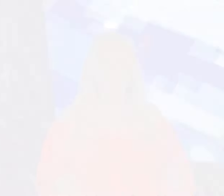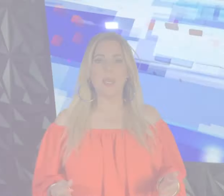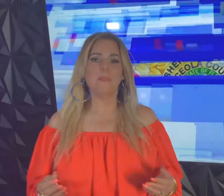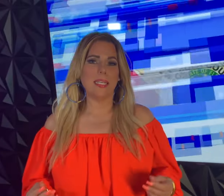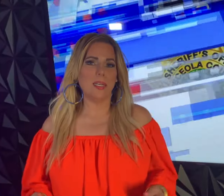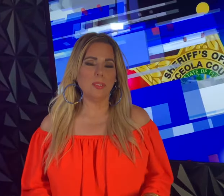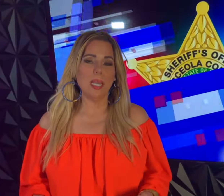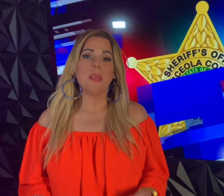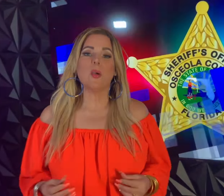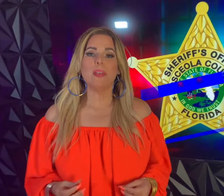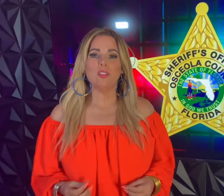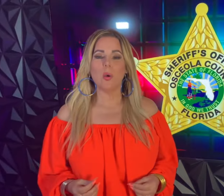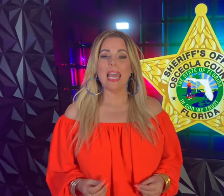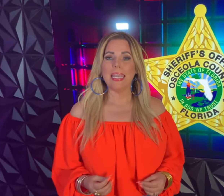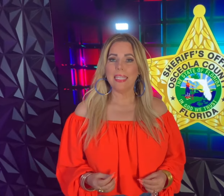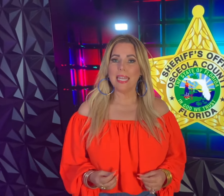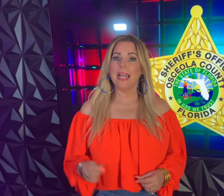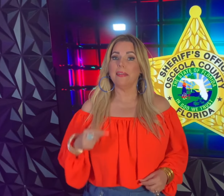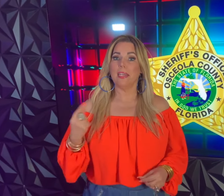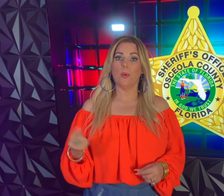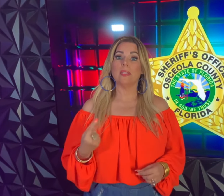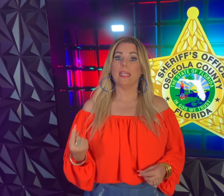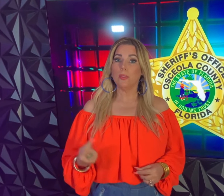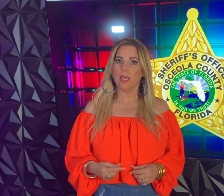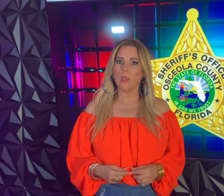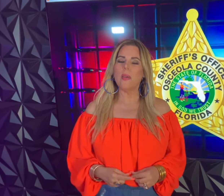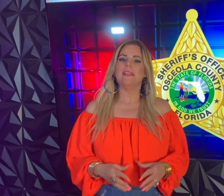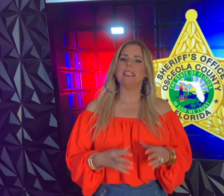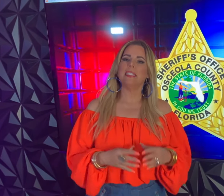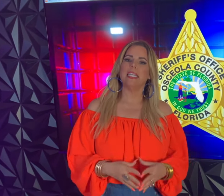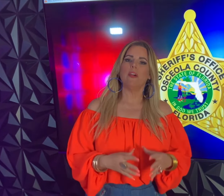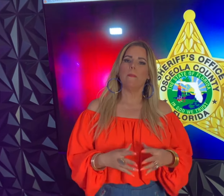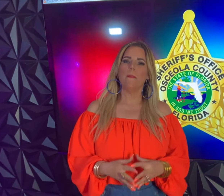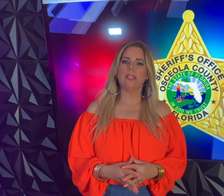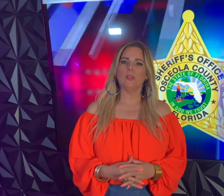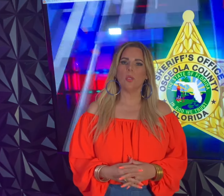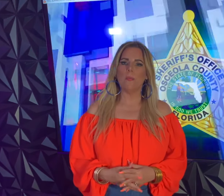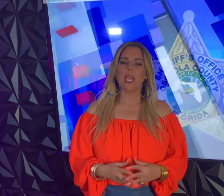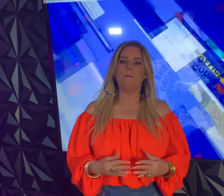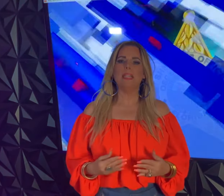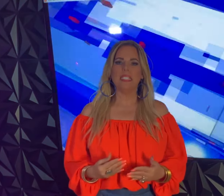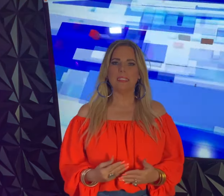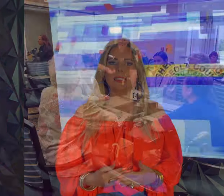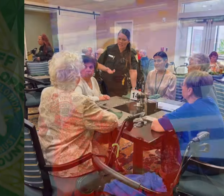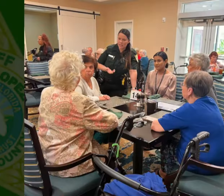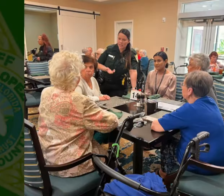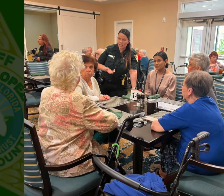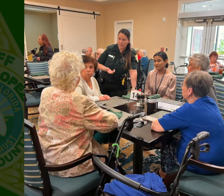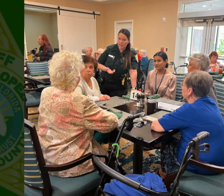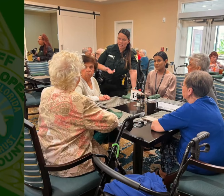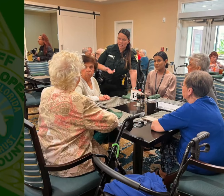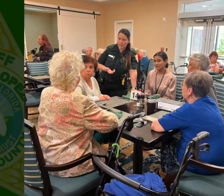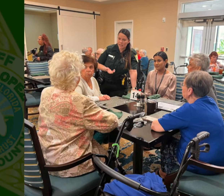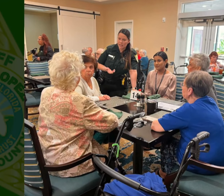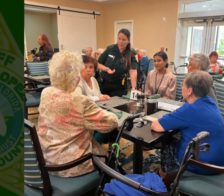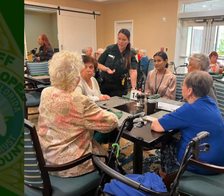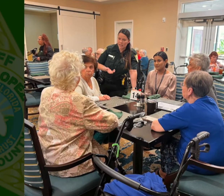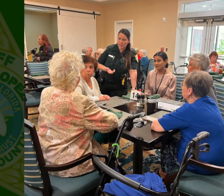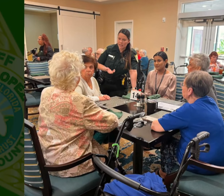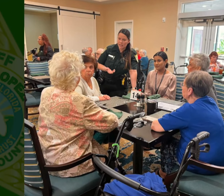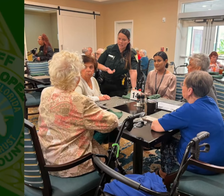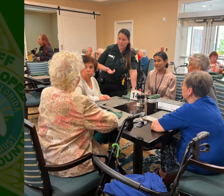En una buena nota, comenzó la gira alrededor del condado del sheriff Marcos López visitando a las personas de